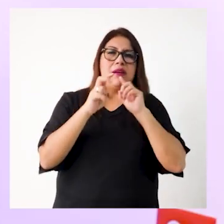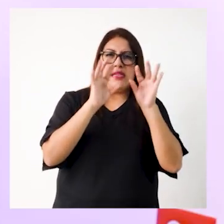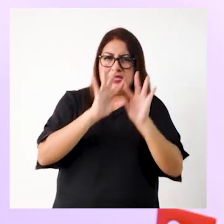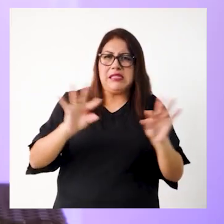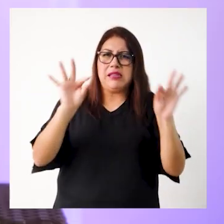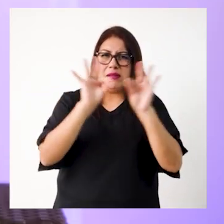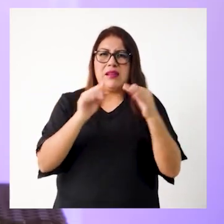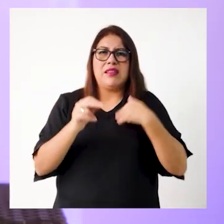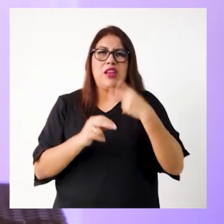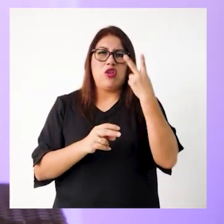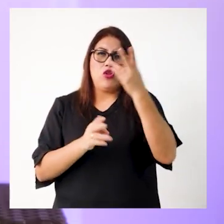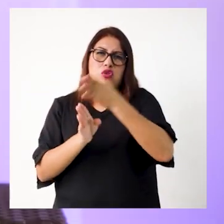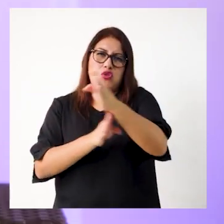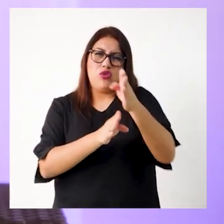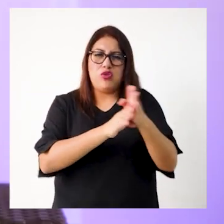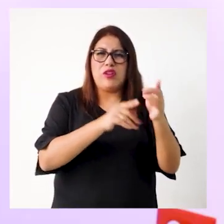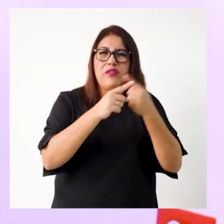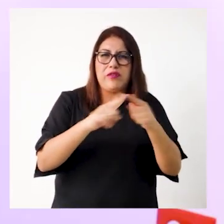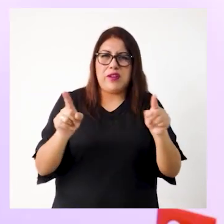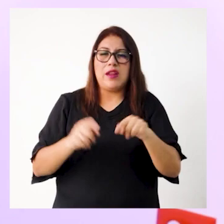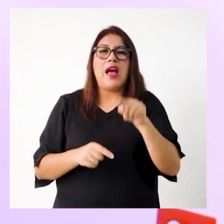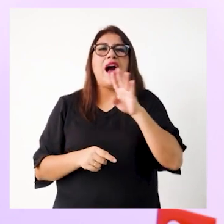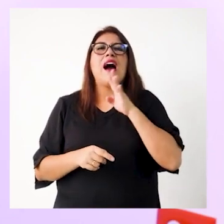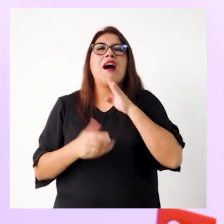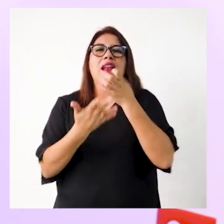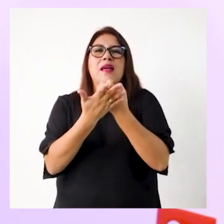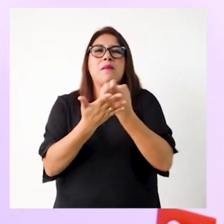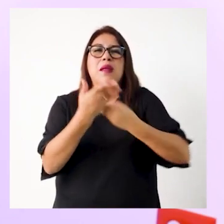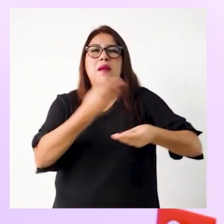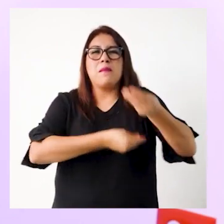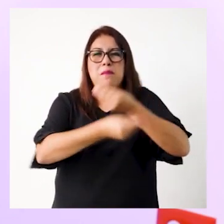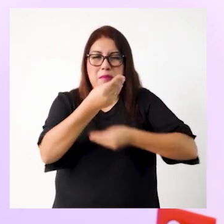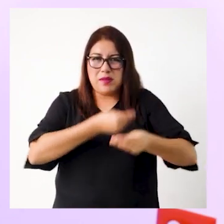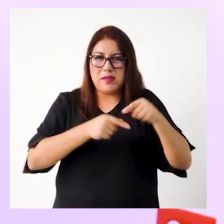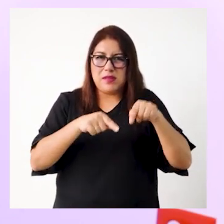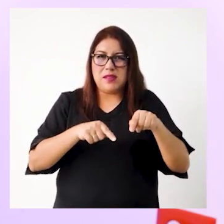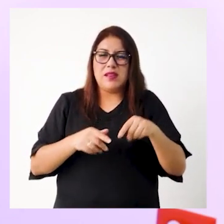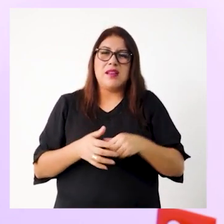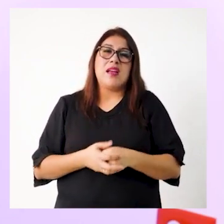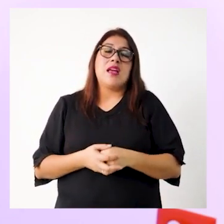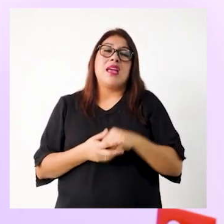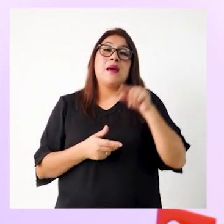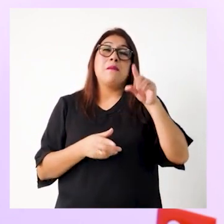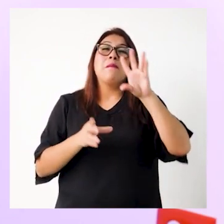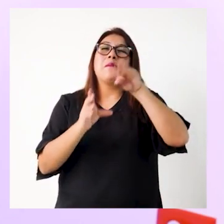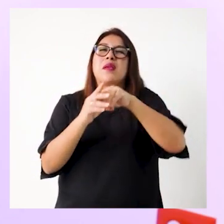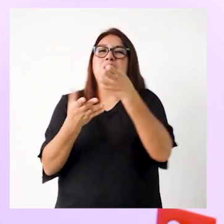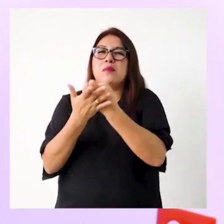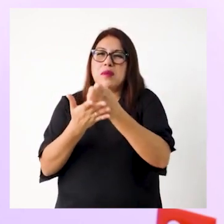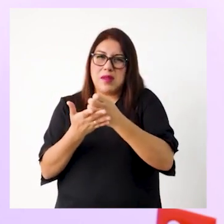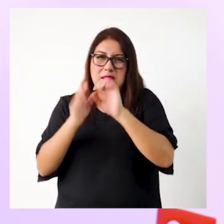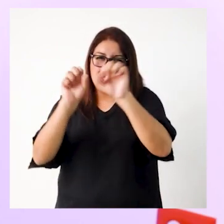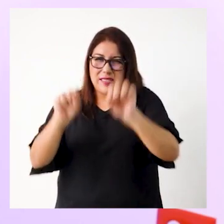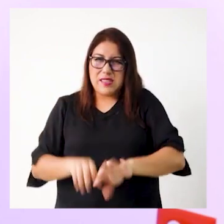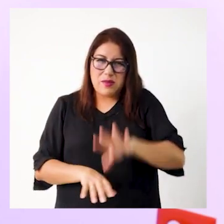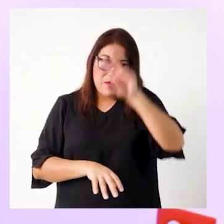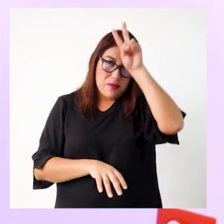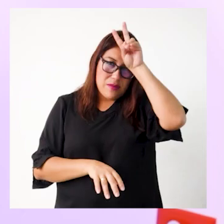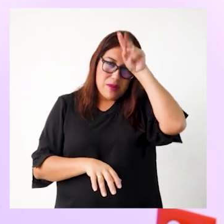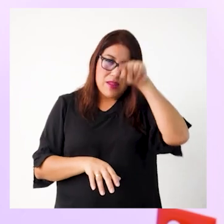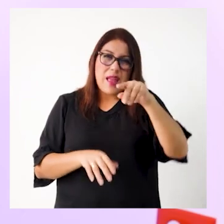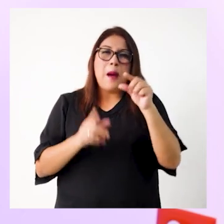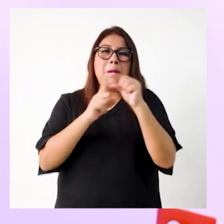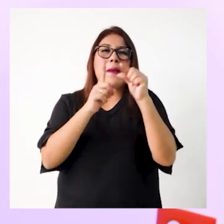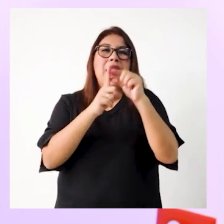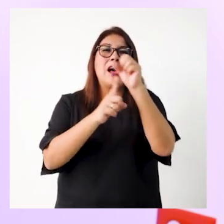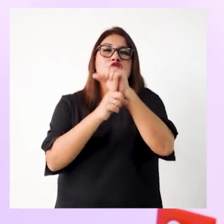O sea, muchas personas son dos políticas diferentes. Hablan de la economía de mercado a secas, pero la economía en el sistema peruano es economía social de mercado. Y